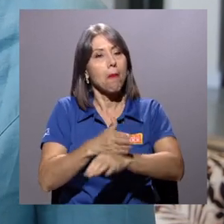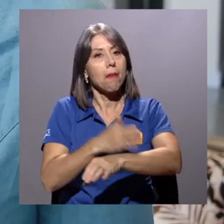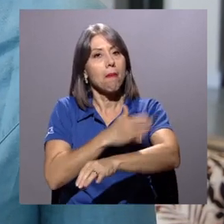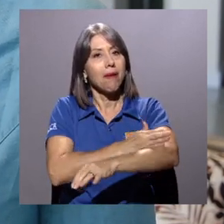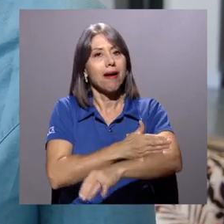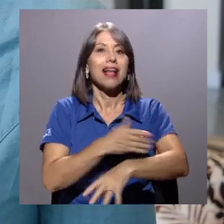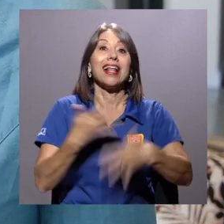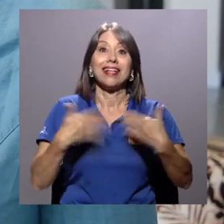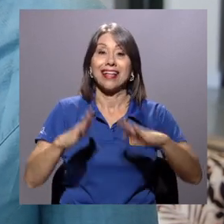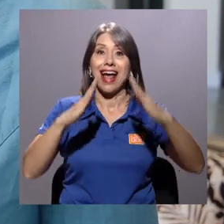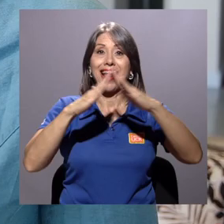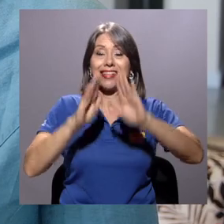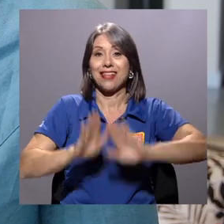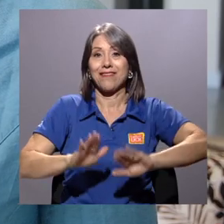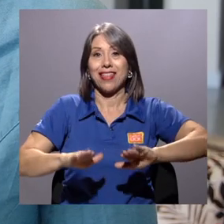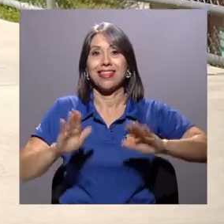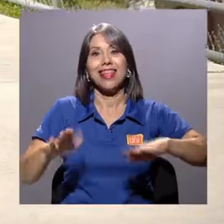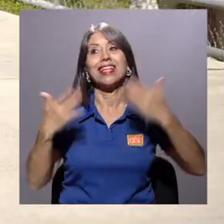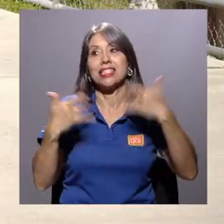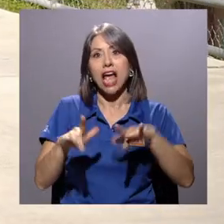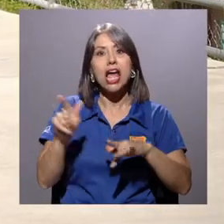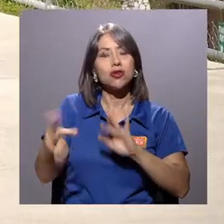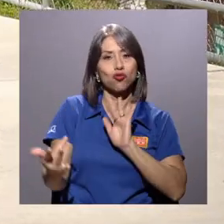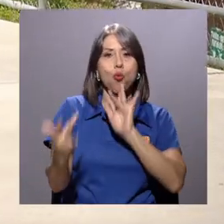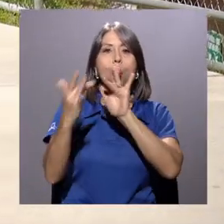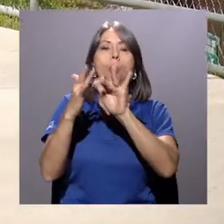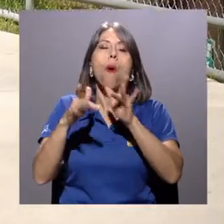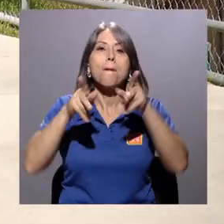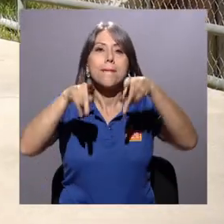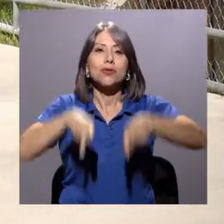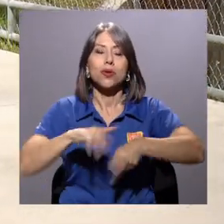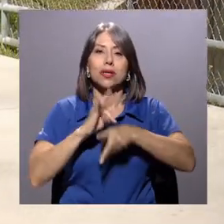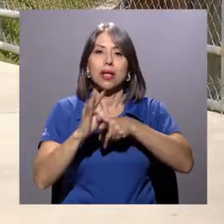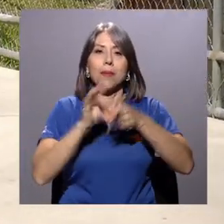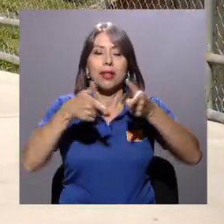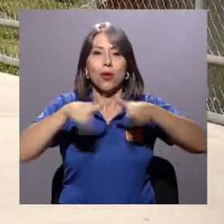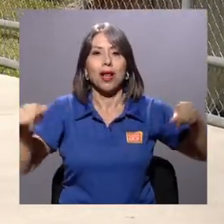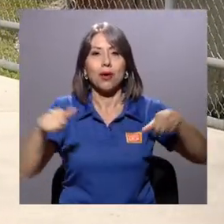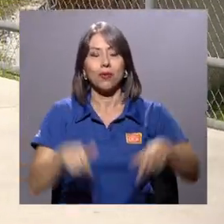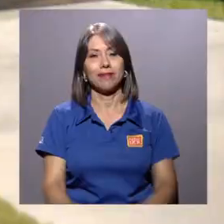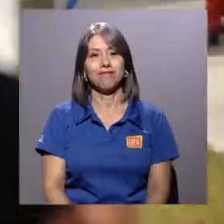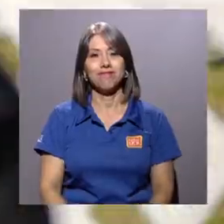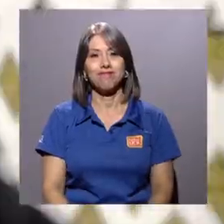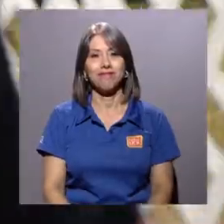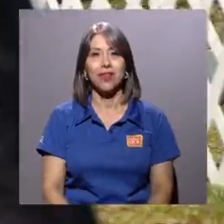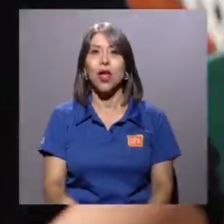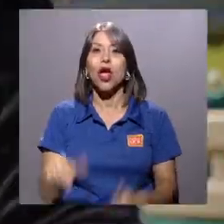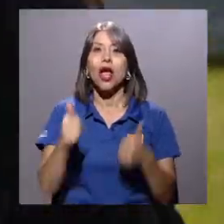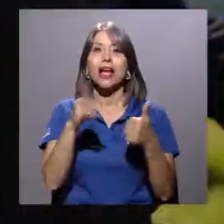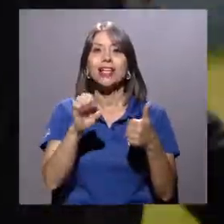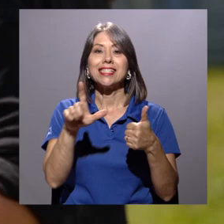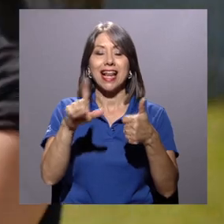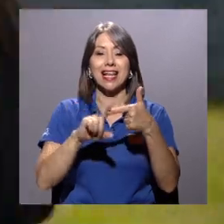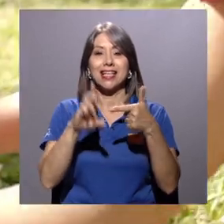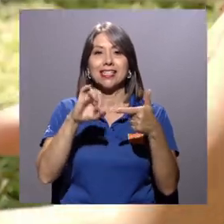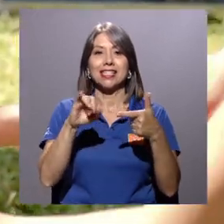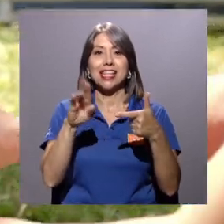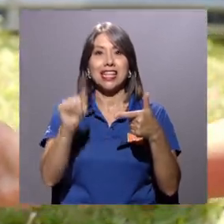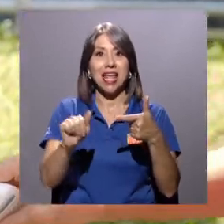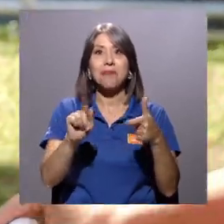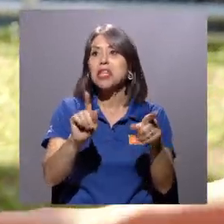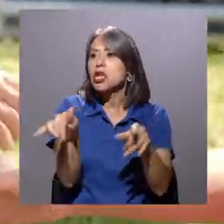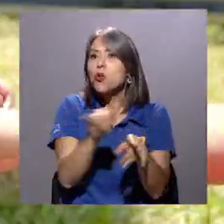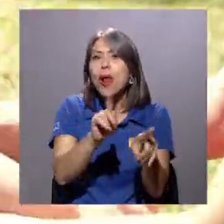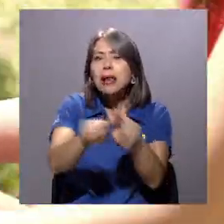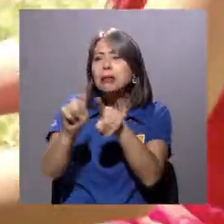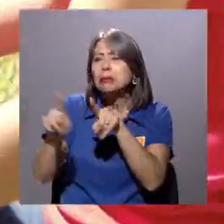tenía. De hecho, a la casa infantil le contactaron una terapeuta de lenguaje. Así como Grisel y Cintia, cientos de